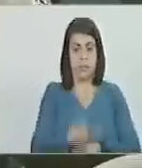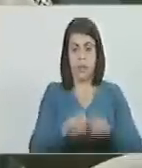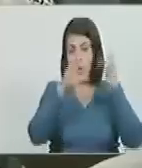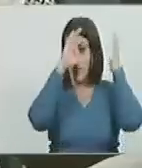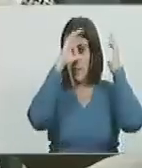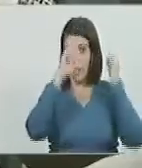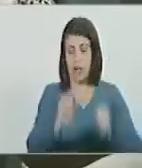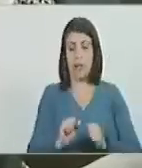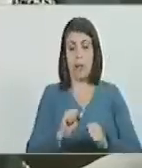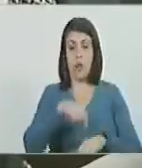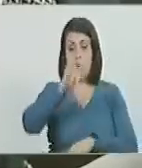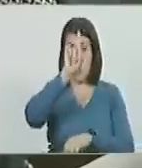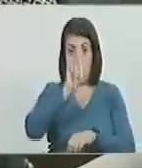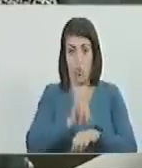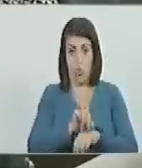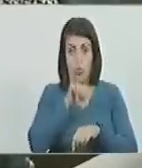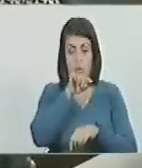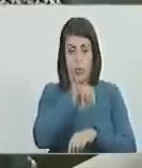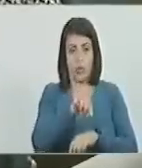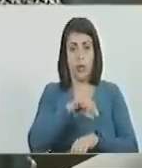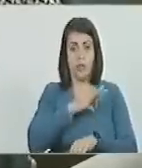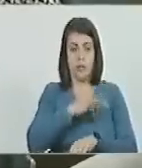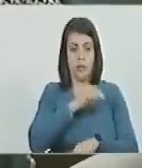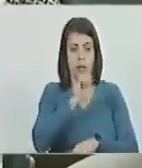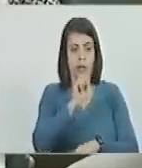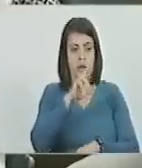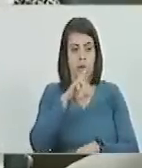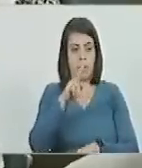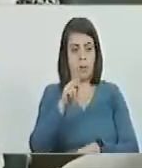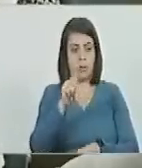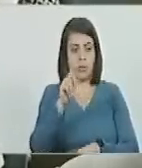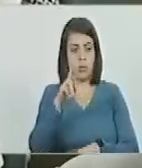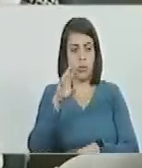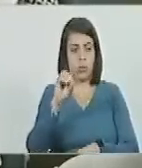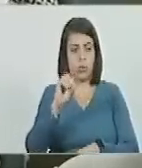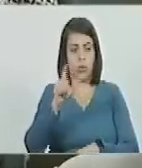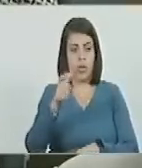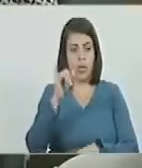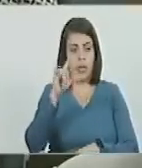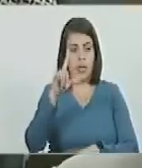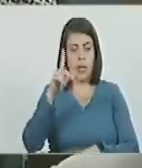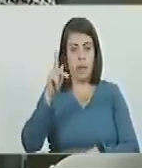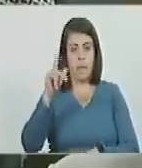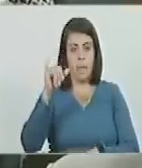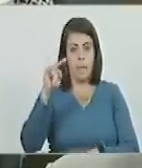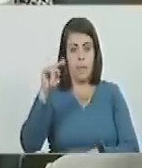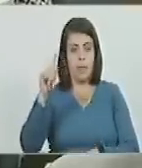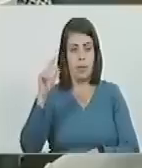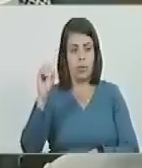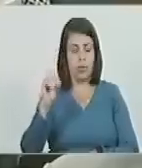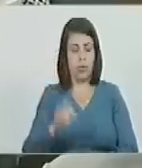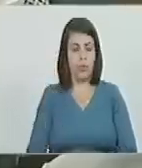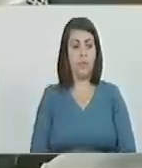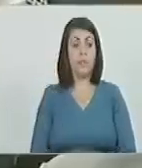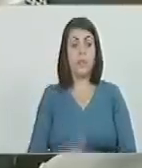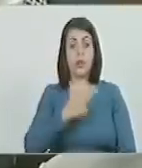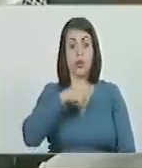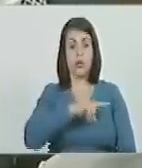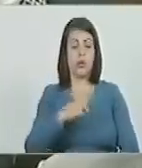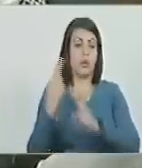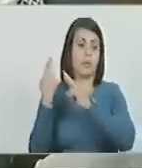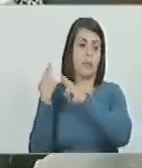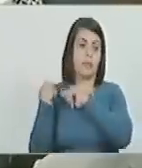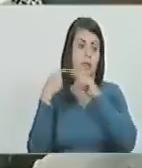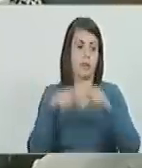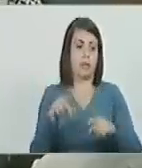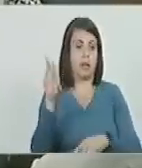embajador plenipotenciario al señor Arturo Enrique Gil Pinto para que sea nuestro